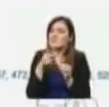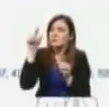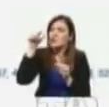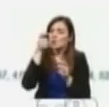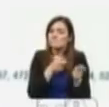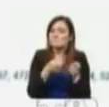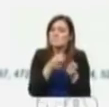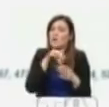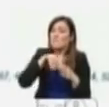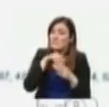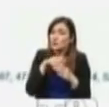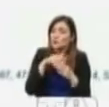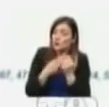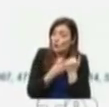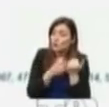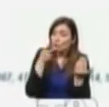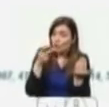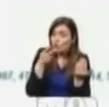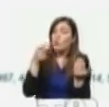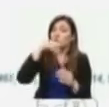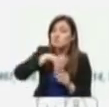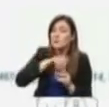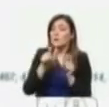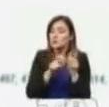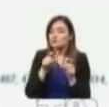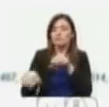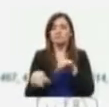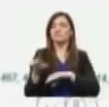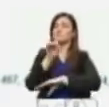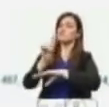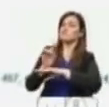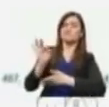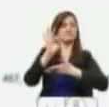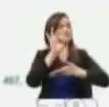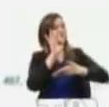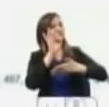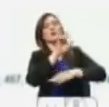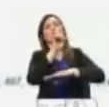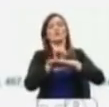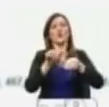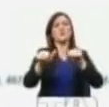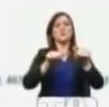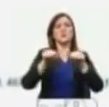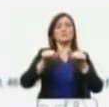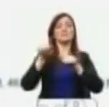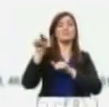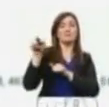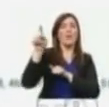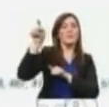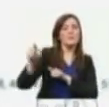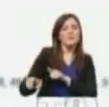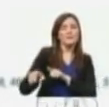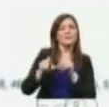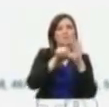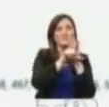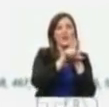participación mayoritaria de recursos públicos, quienes cumplan actividades de representación, directivas, administrativas o